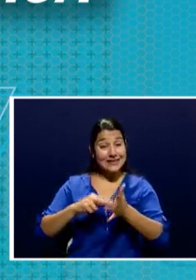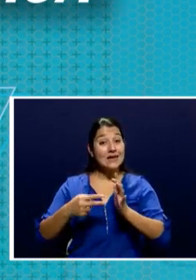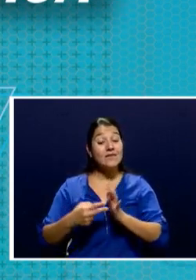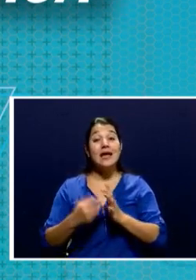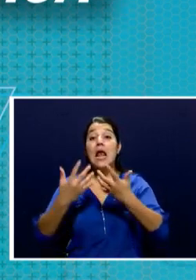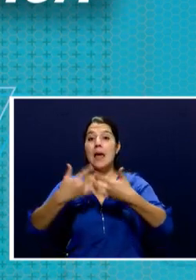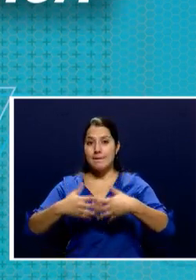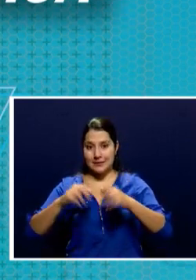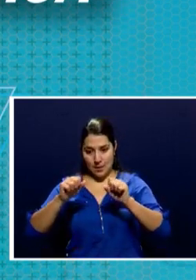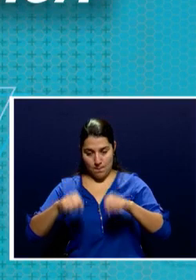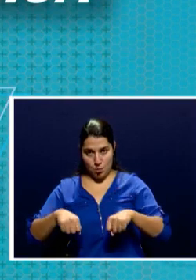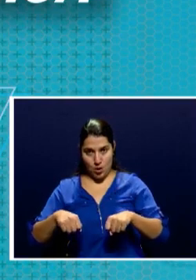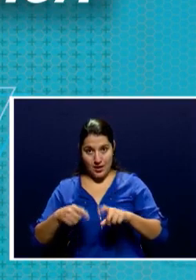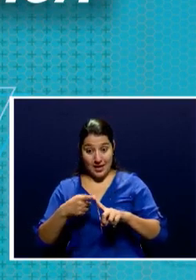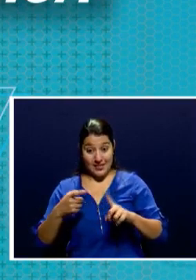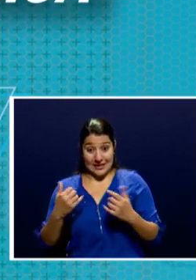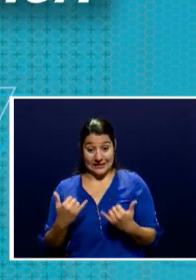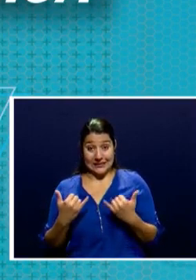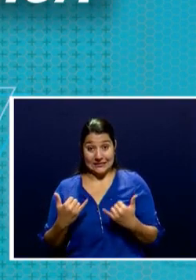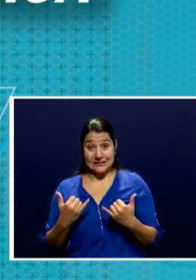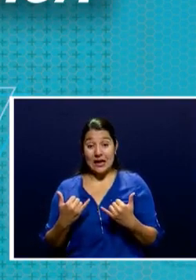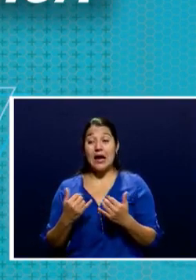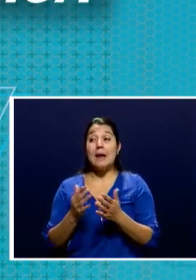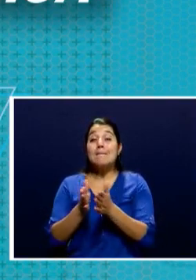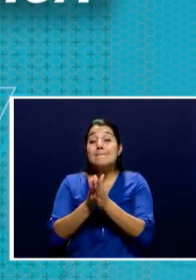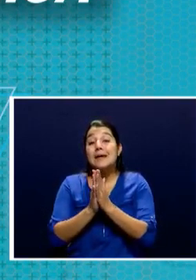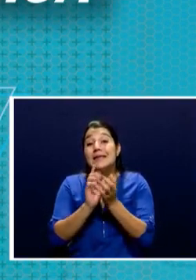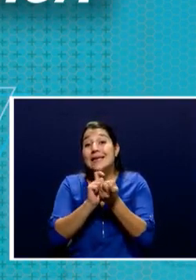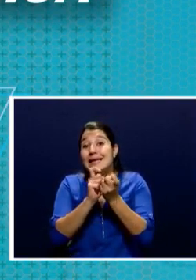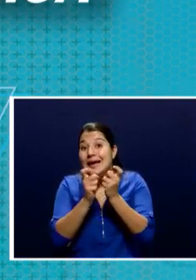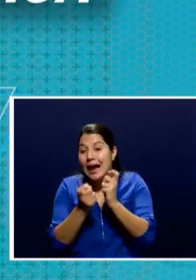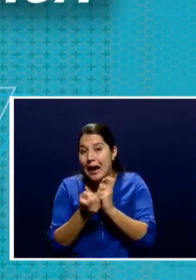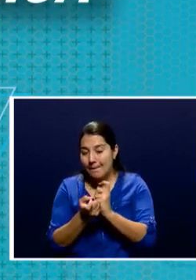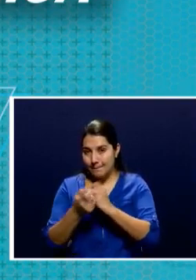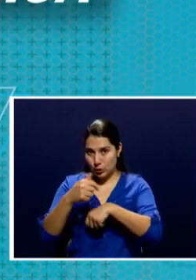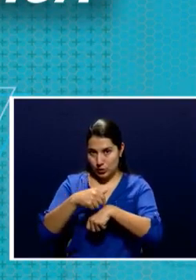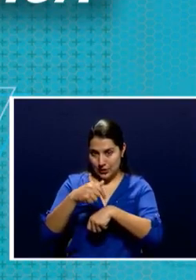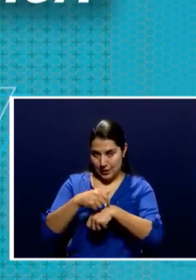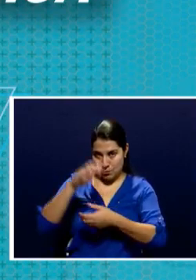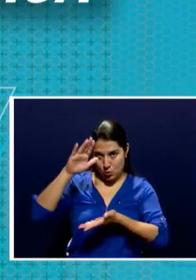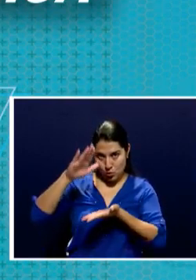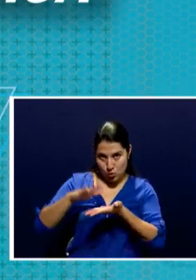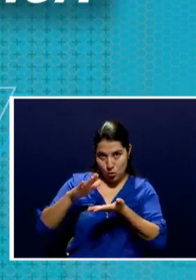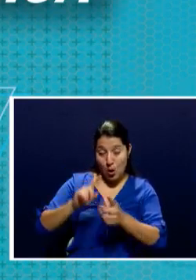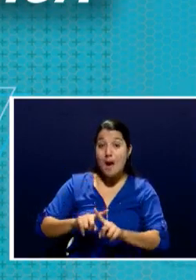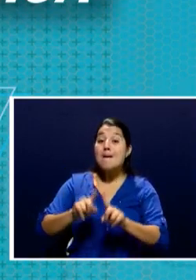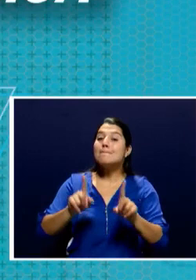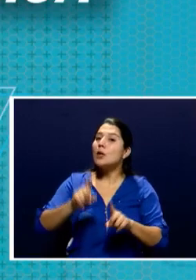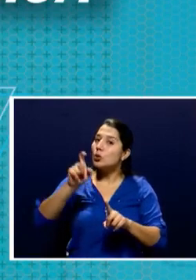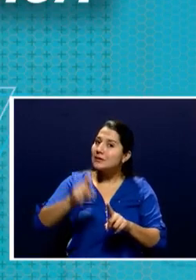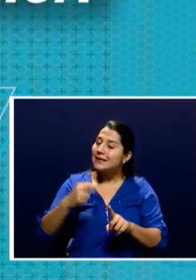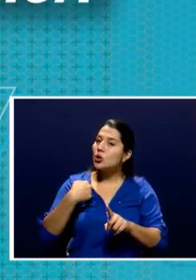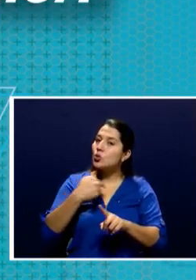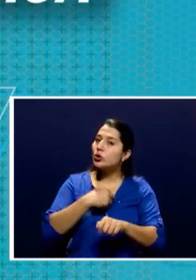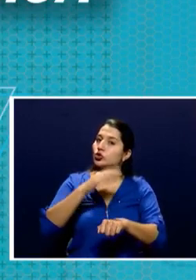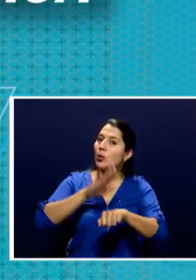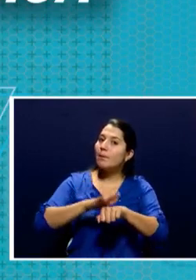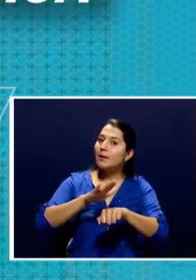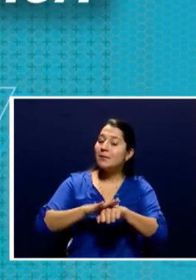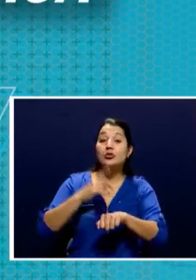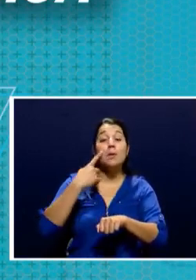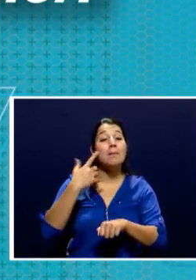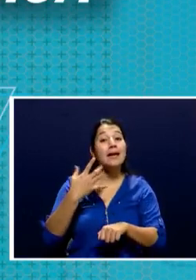puede ir aplicando la modificación de la jornada, pero necesariamente tiene que contar después con nuestro aval para